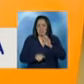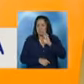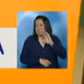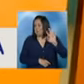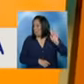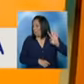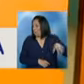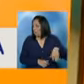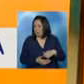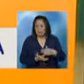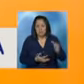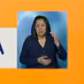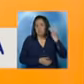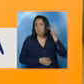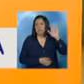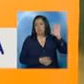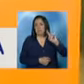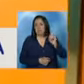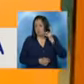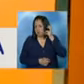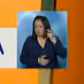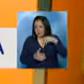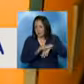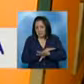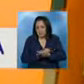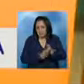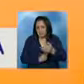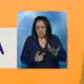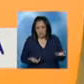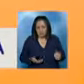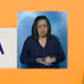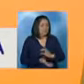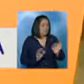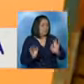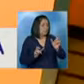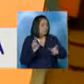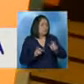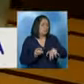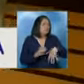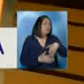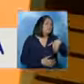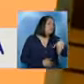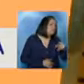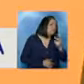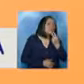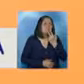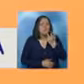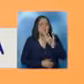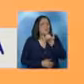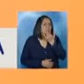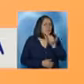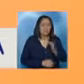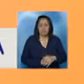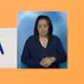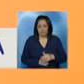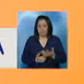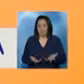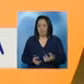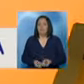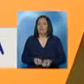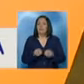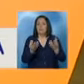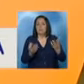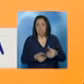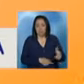indiferente, aparentemente la alarma no se escucha dentro de los espacios y nadie se ha asomado para ver qué era lo que pasaba en exteriores. Señor Cerny, ahora, en cuanto a